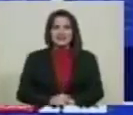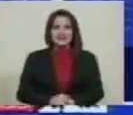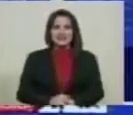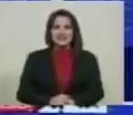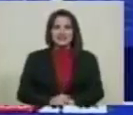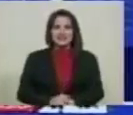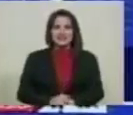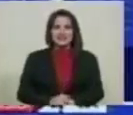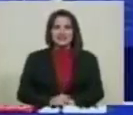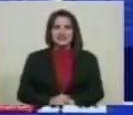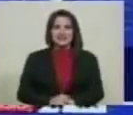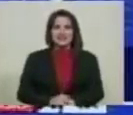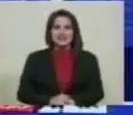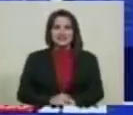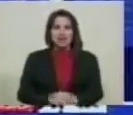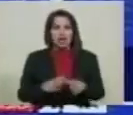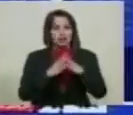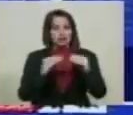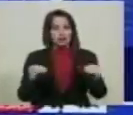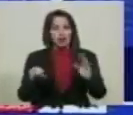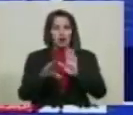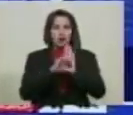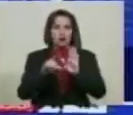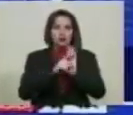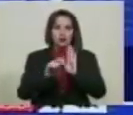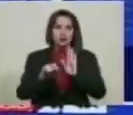alcaldes, alcaldesas, constituyentes.